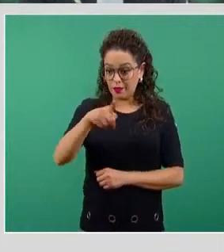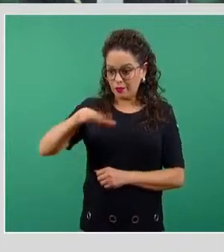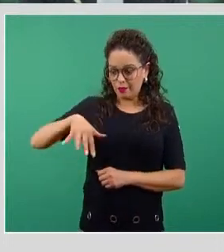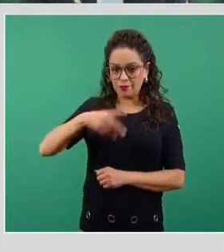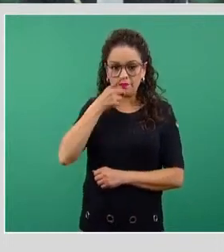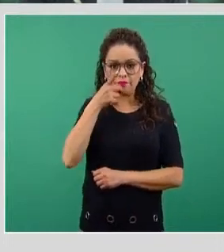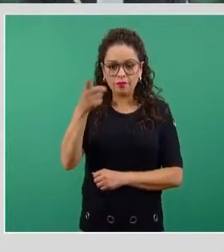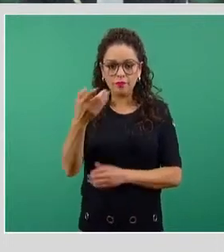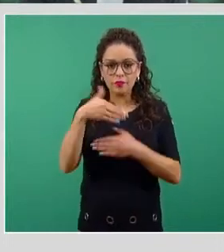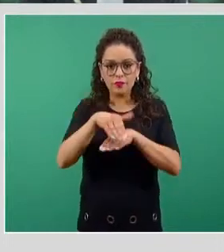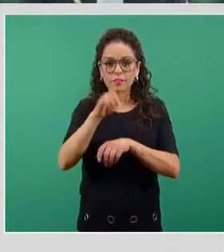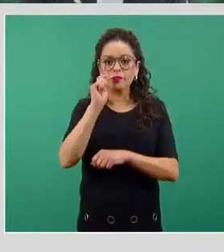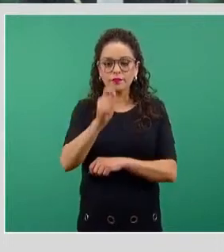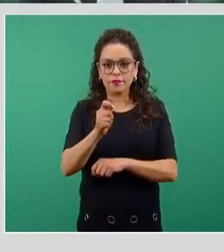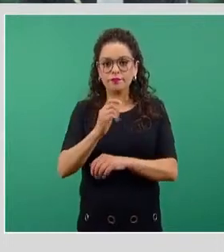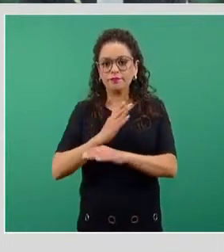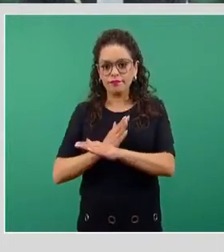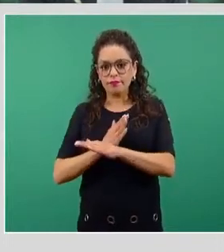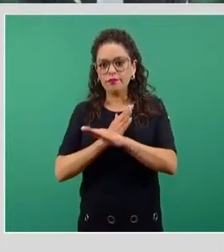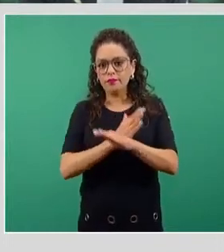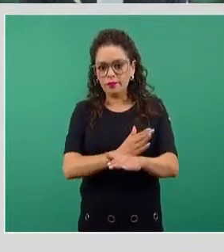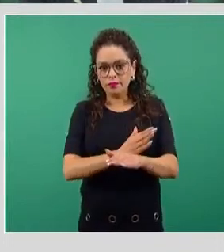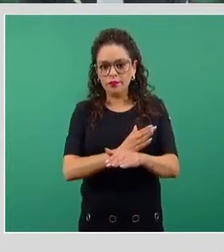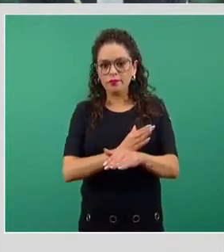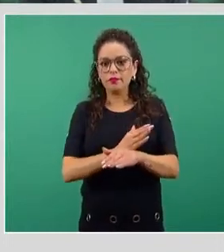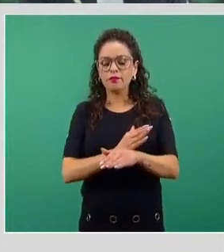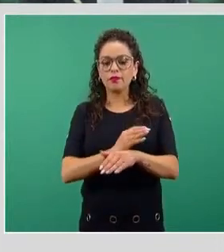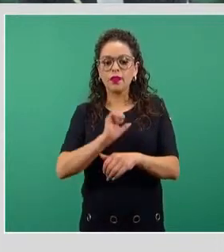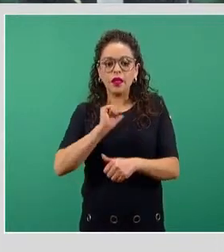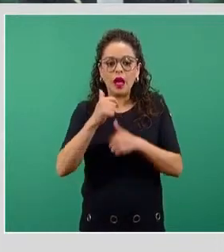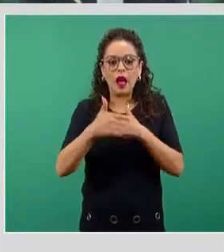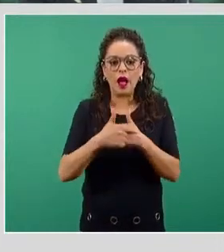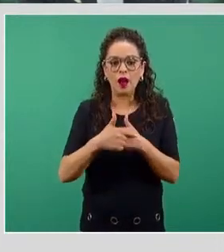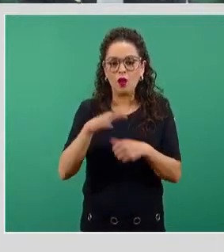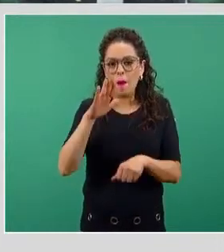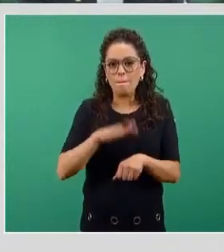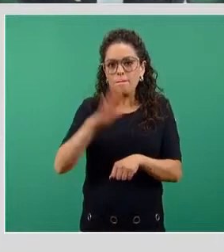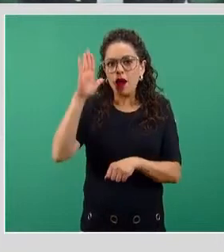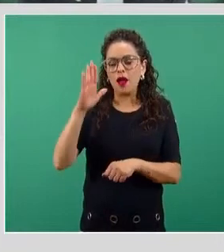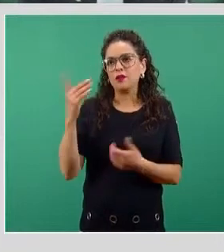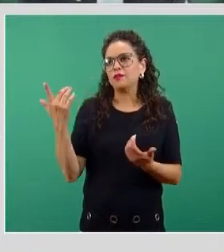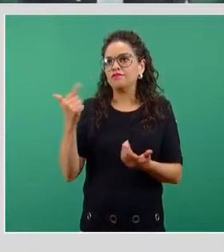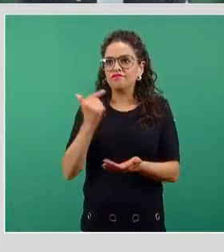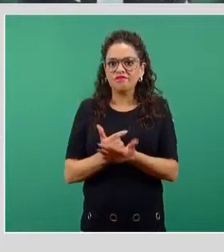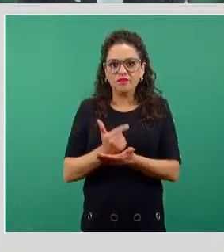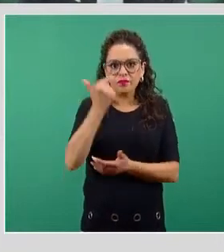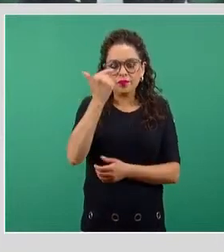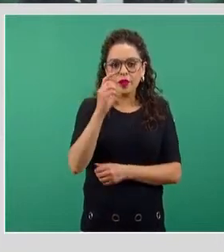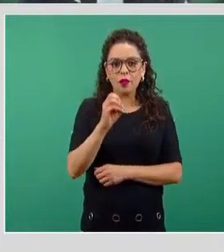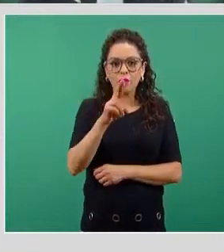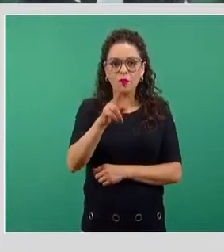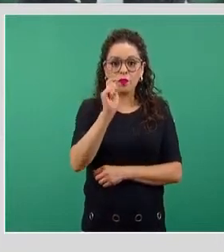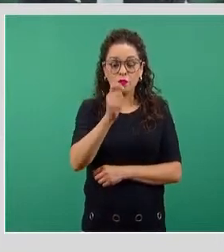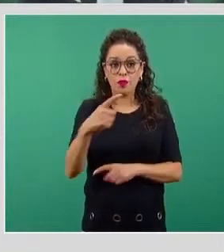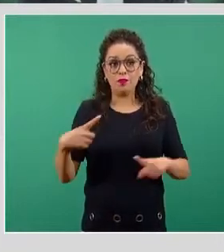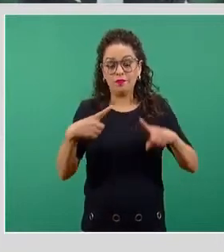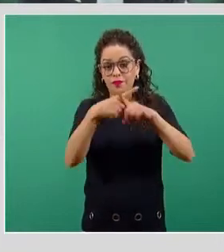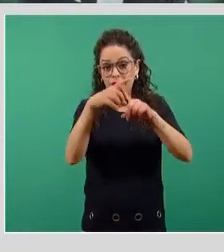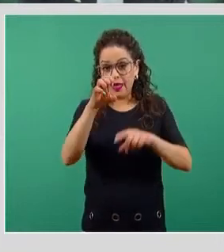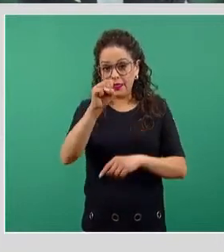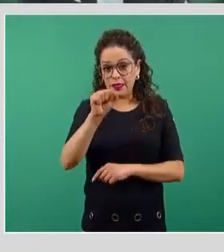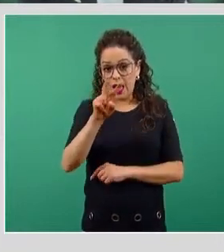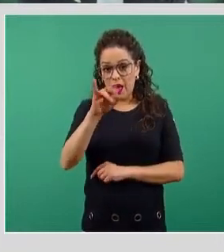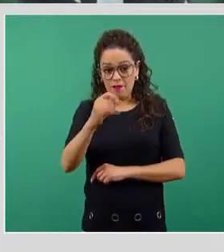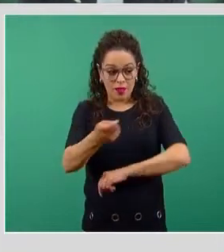a poder prevenir, obviamente, complicaciones que pudieran presentarse por las manifestaciones de un ESAVI, se